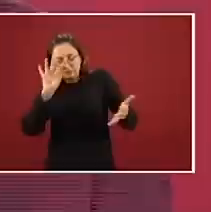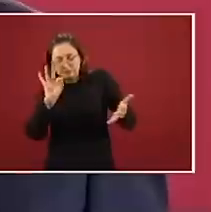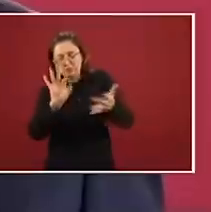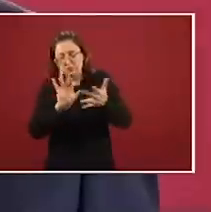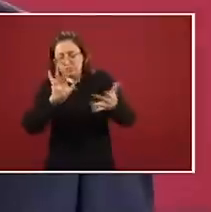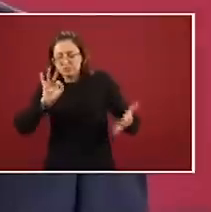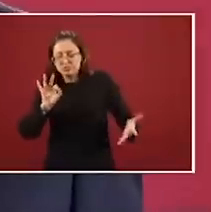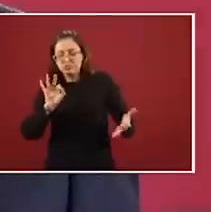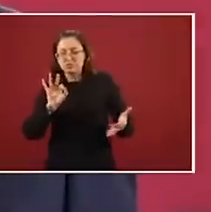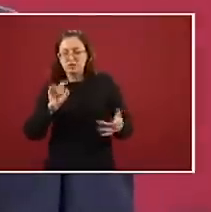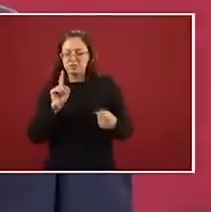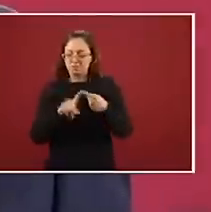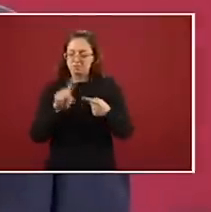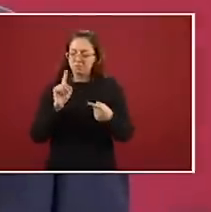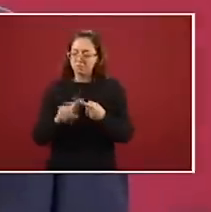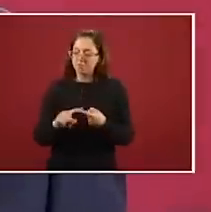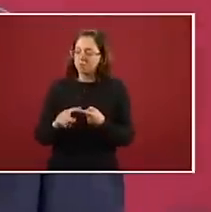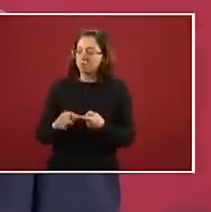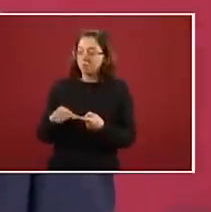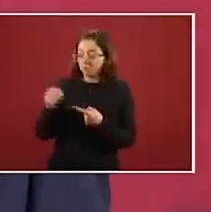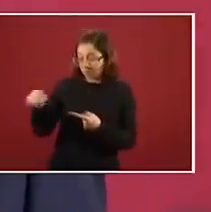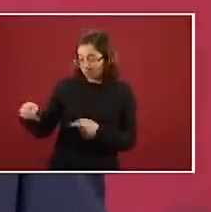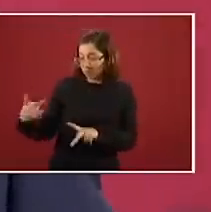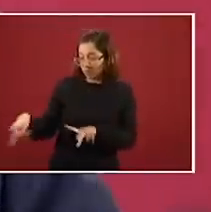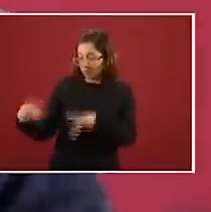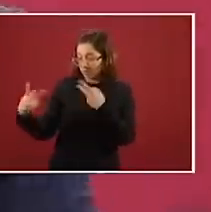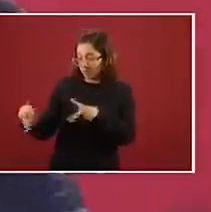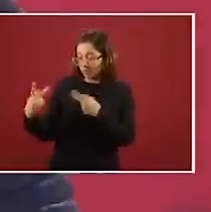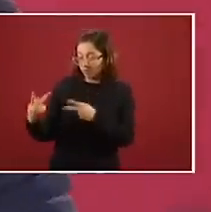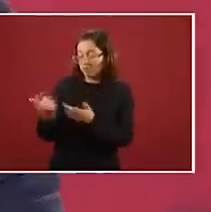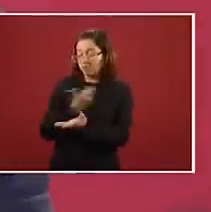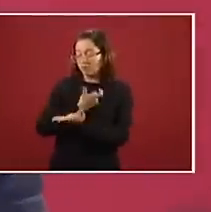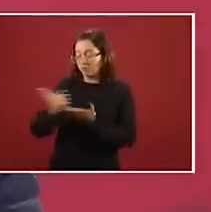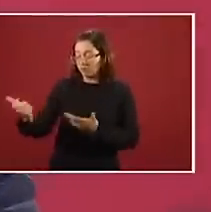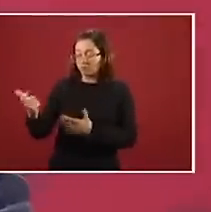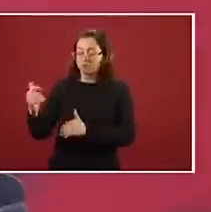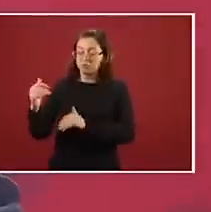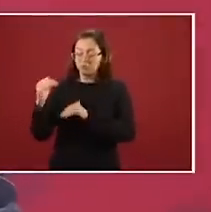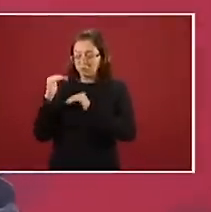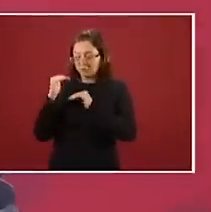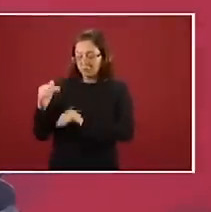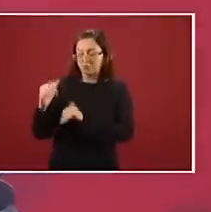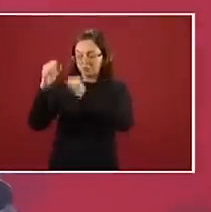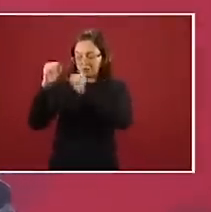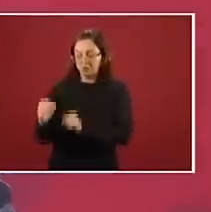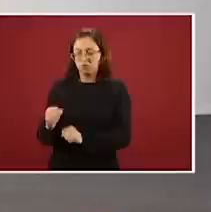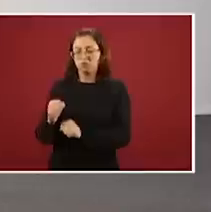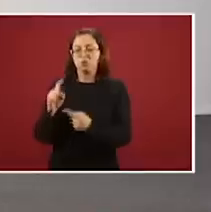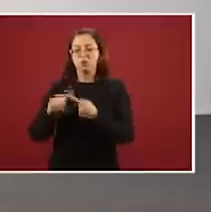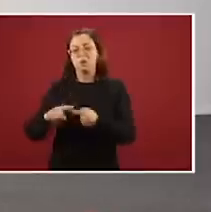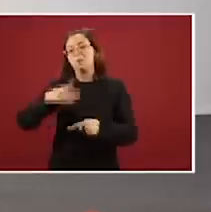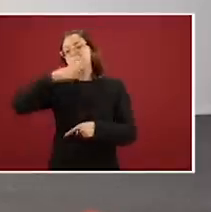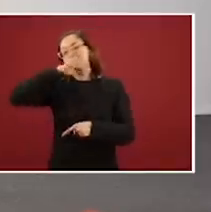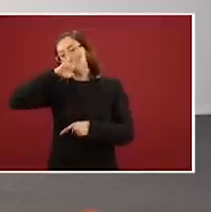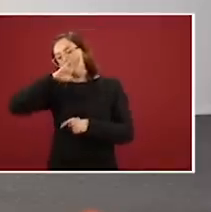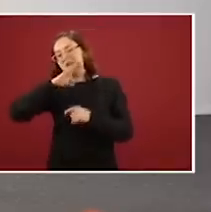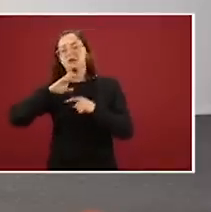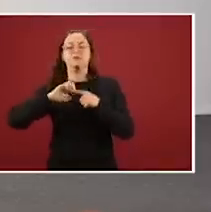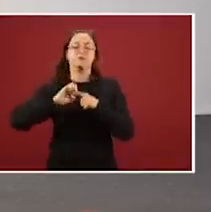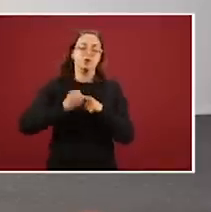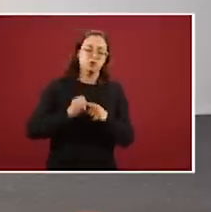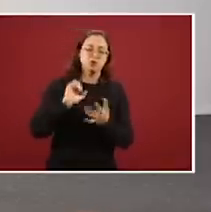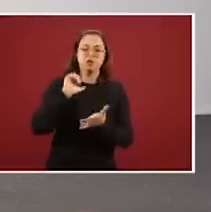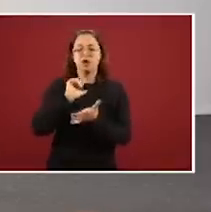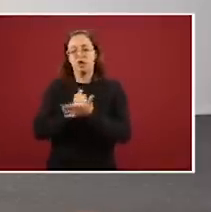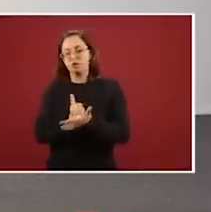apoyar con precio de garantía en maíz, en frijol, en arroz, en trigo, en